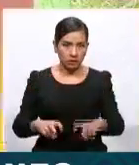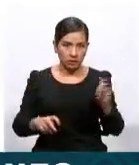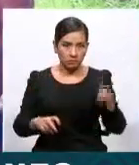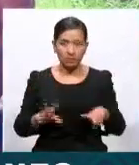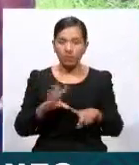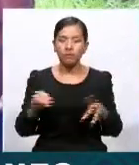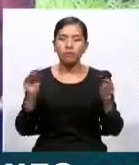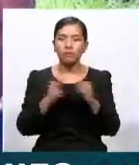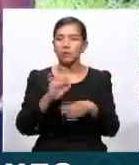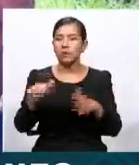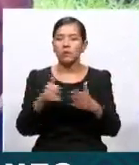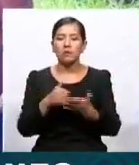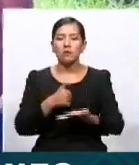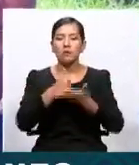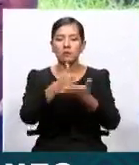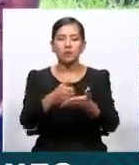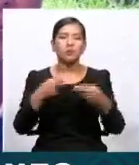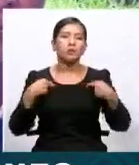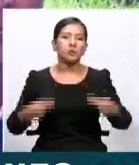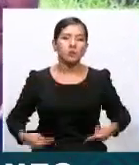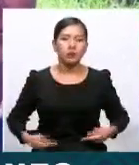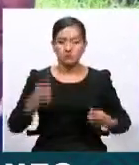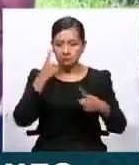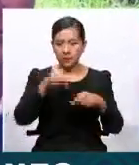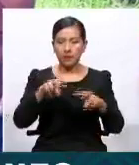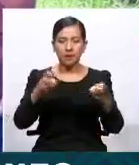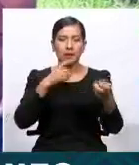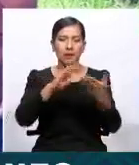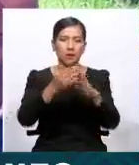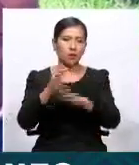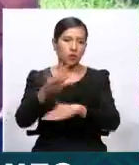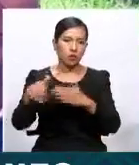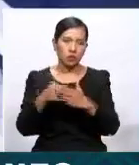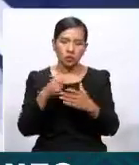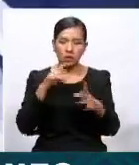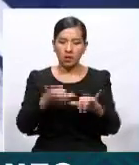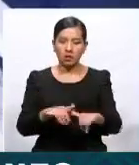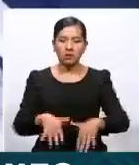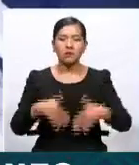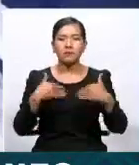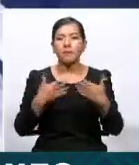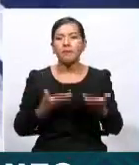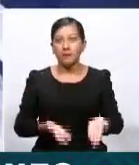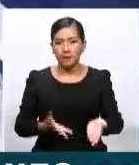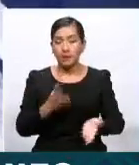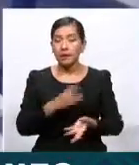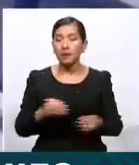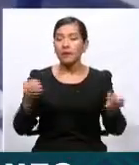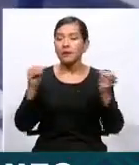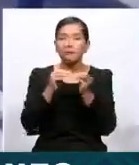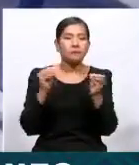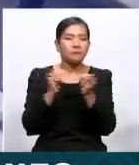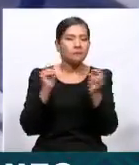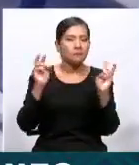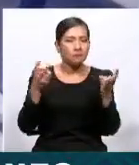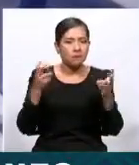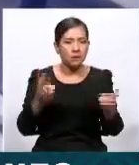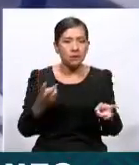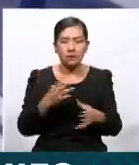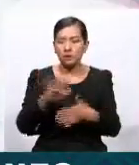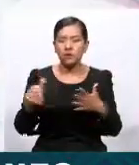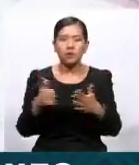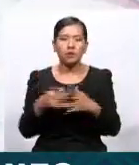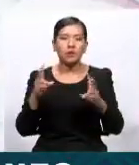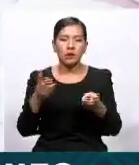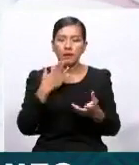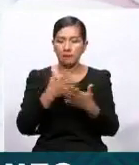hemos traído ayuda humanitaria para estas comunidades que están asentadas aquí. Pero también esta